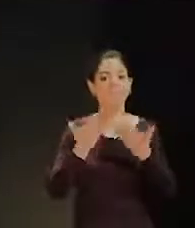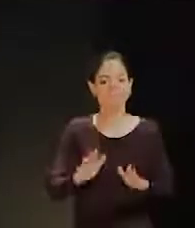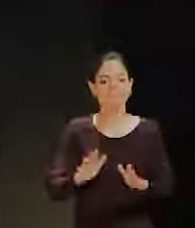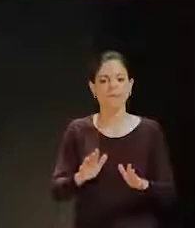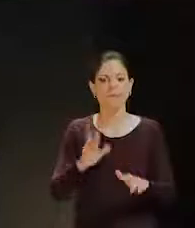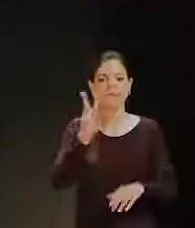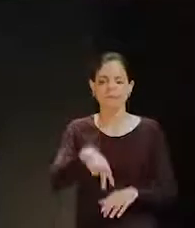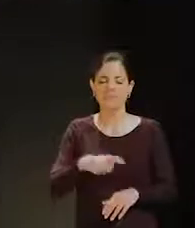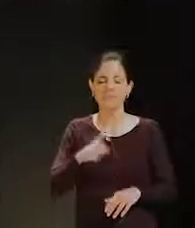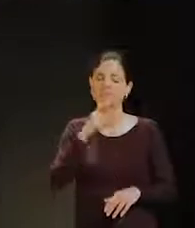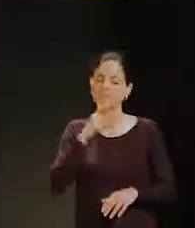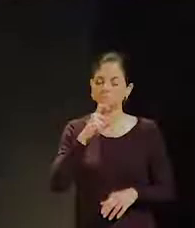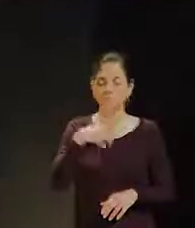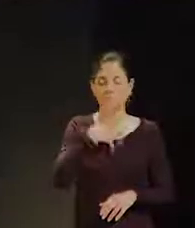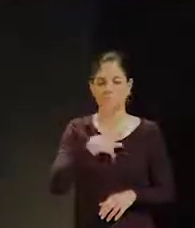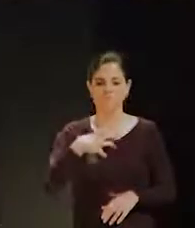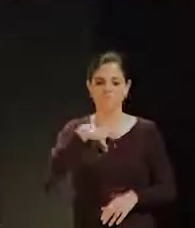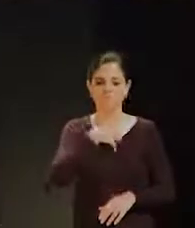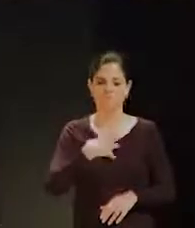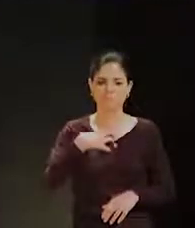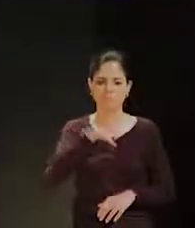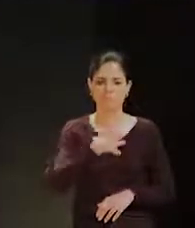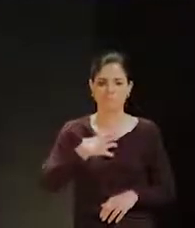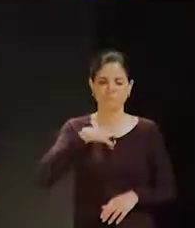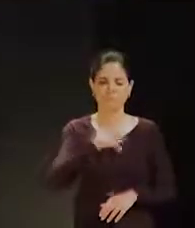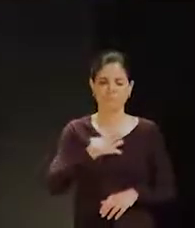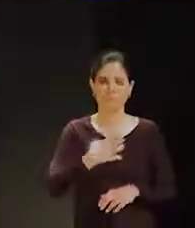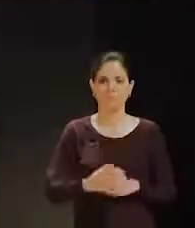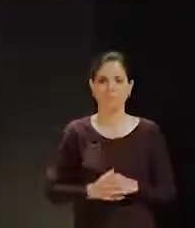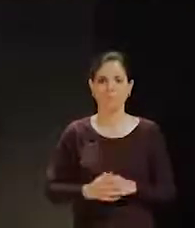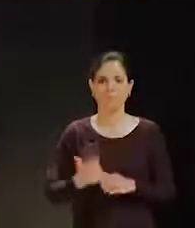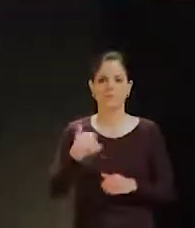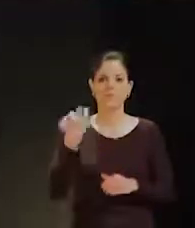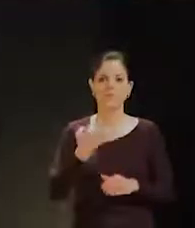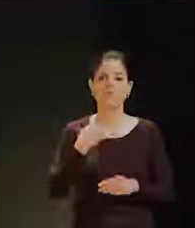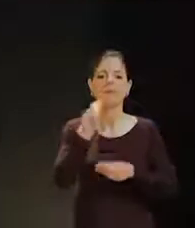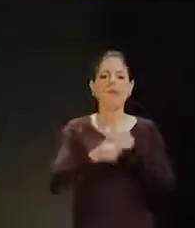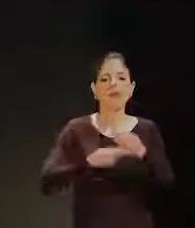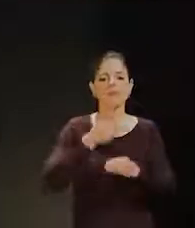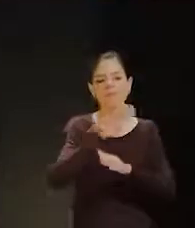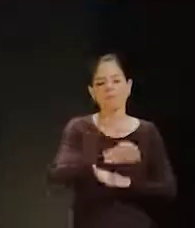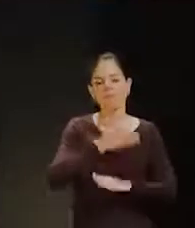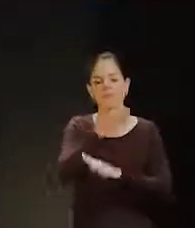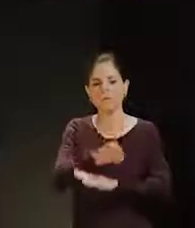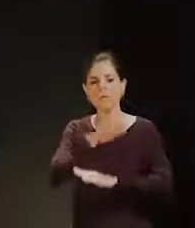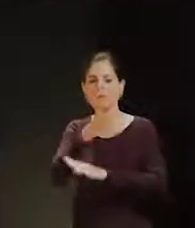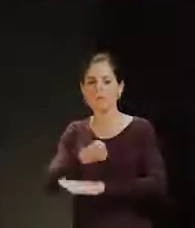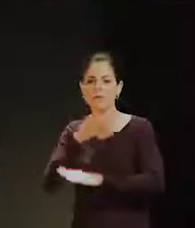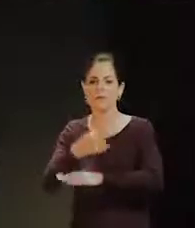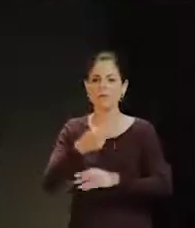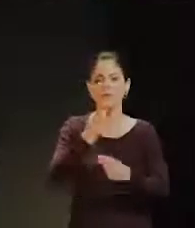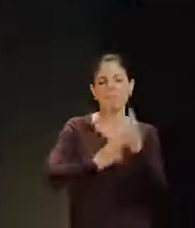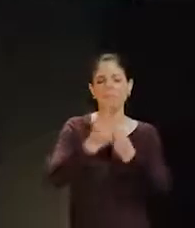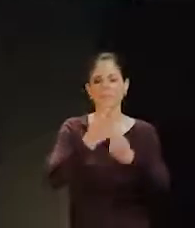es muy difícil. Tengo que estar haciendo casting constantemente,